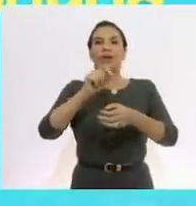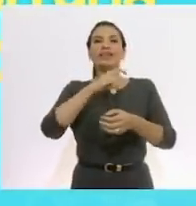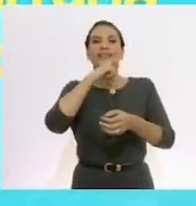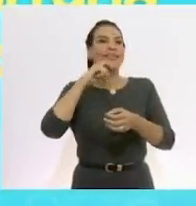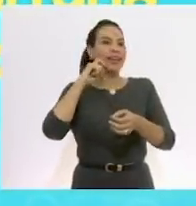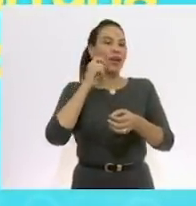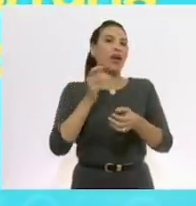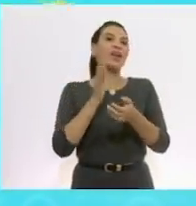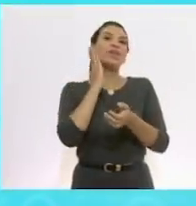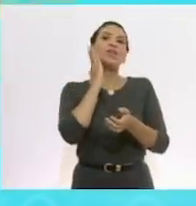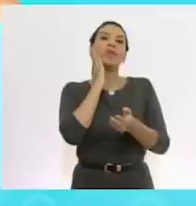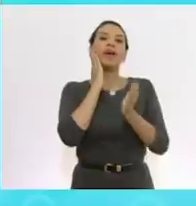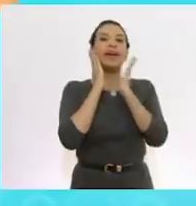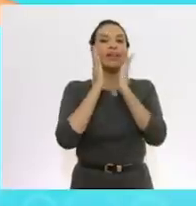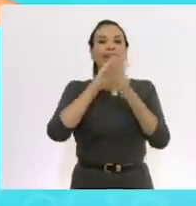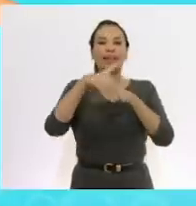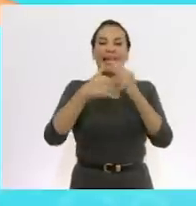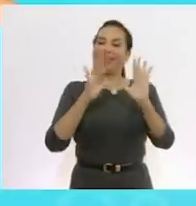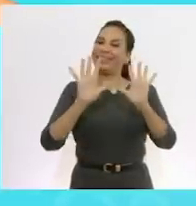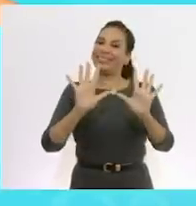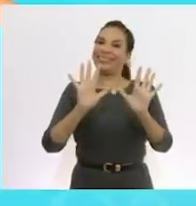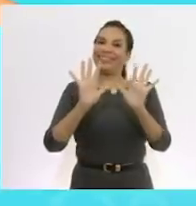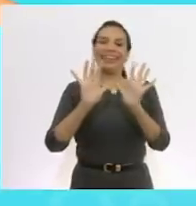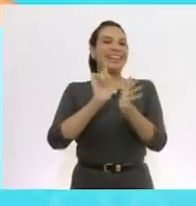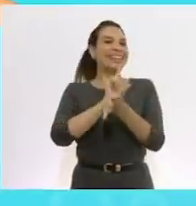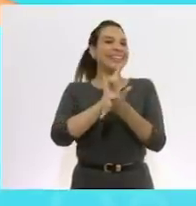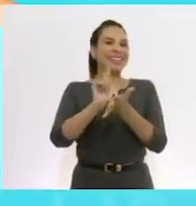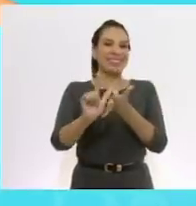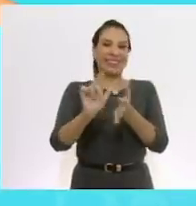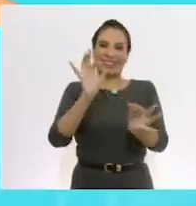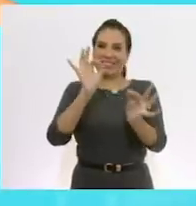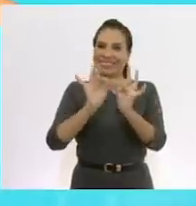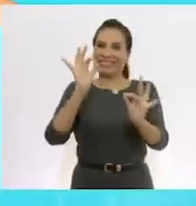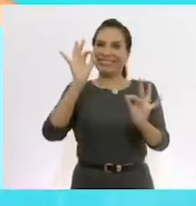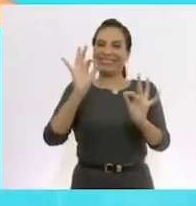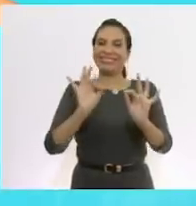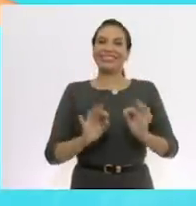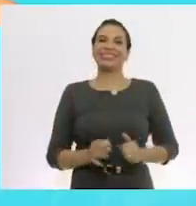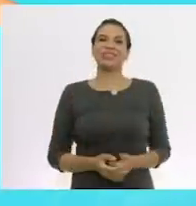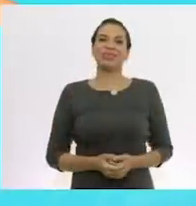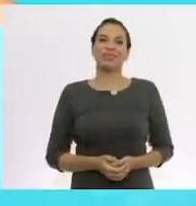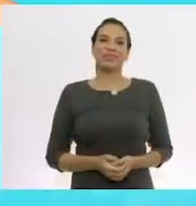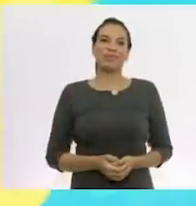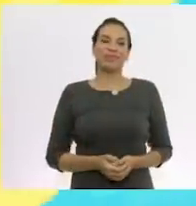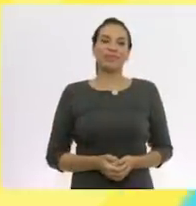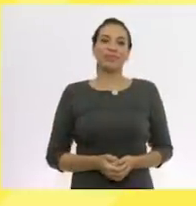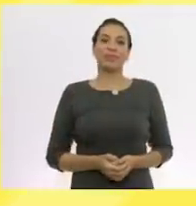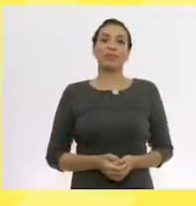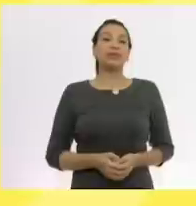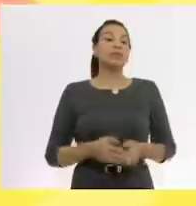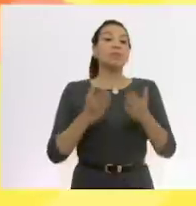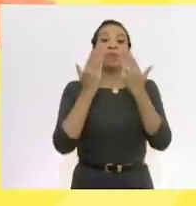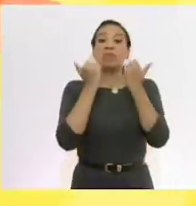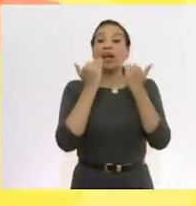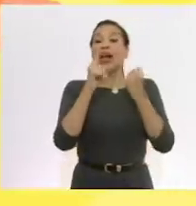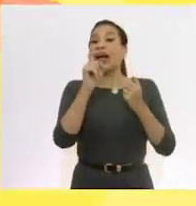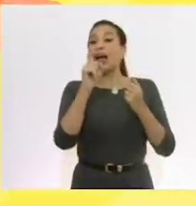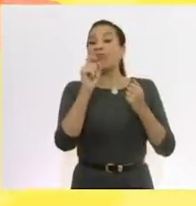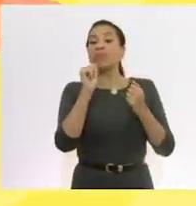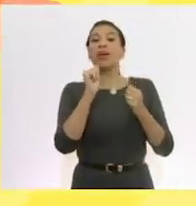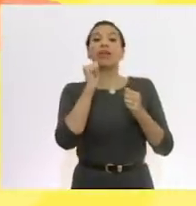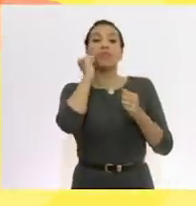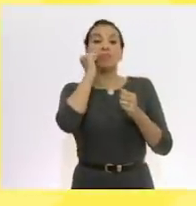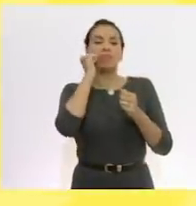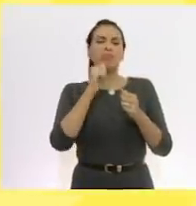Sécalas con una toalla. ¡Y listo! ¡Tus manos están limpias! Si no tienes agua y jabón,